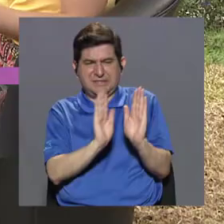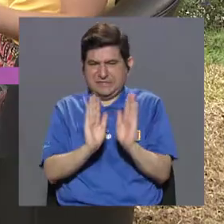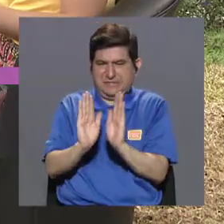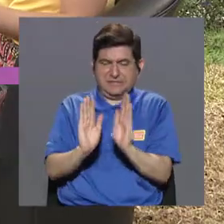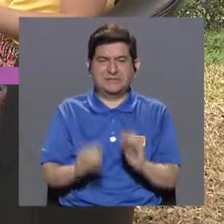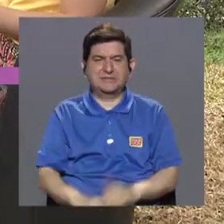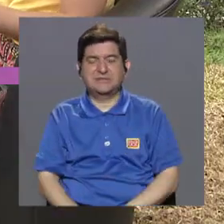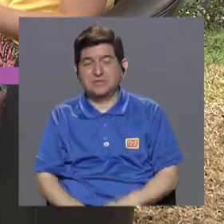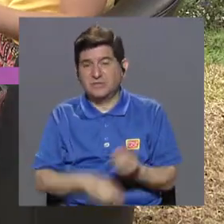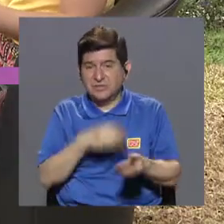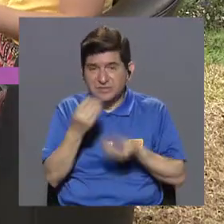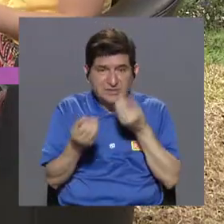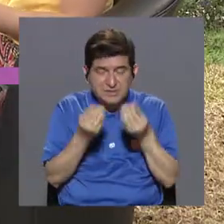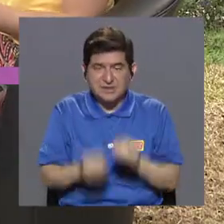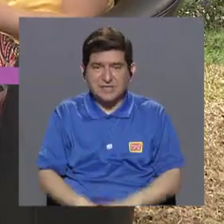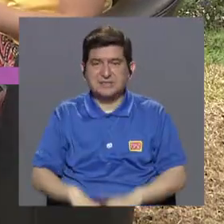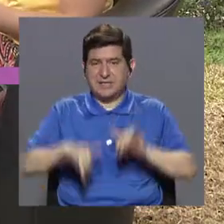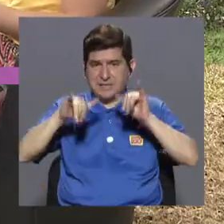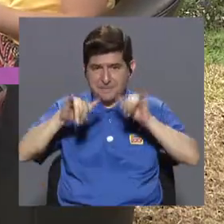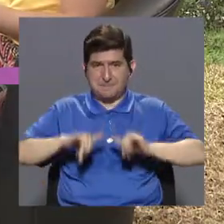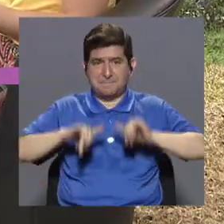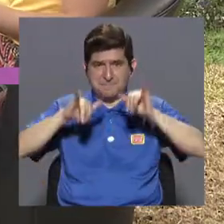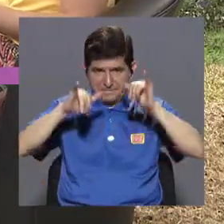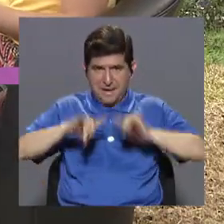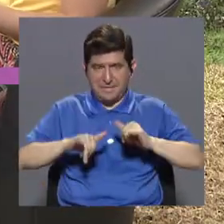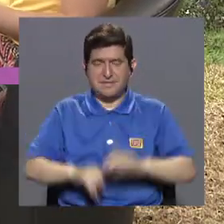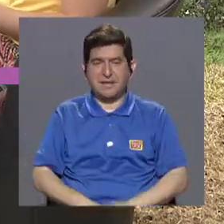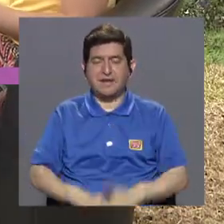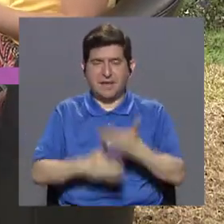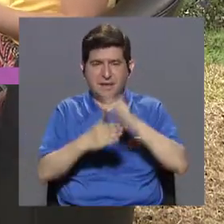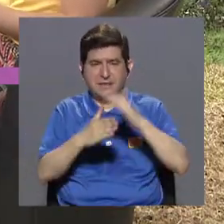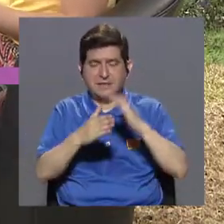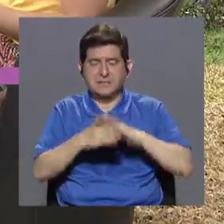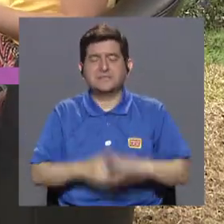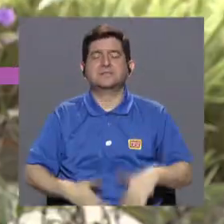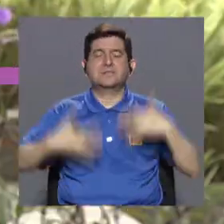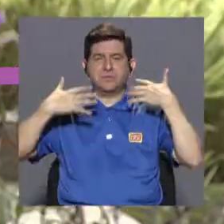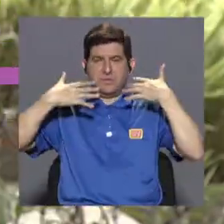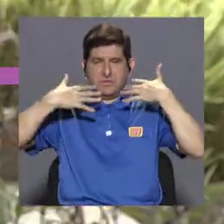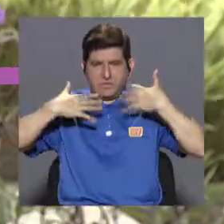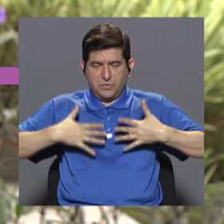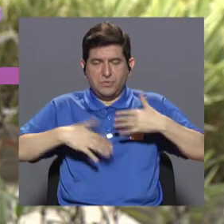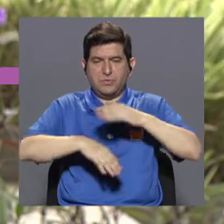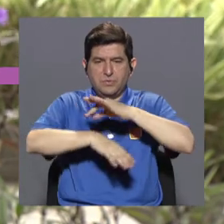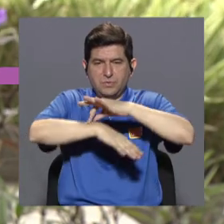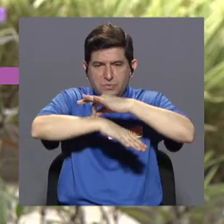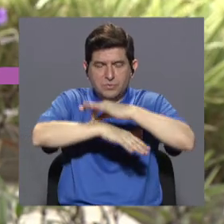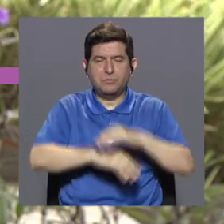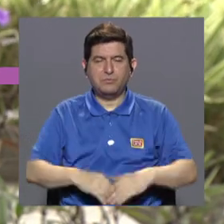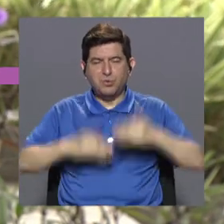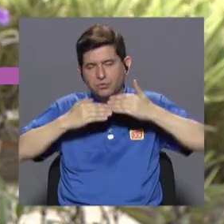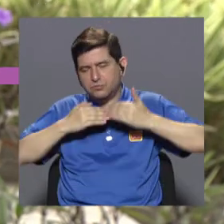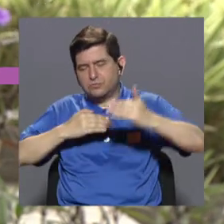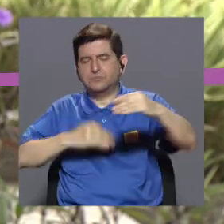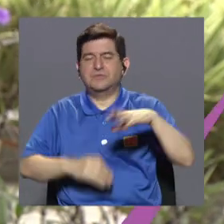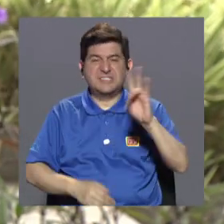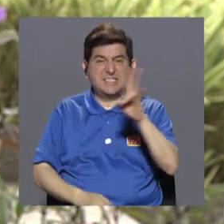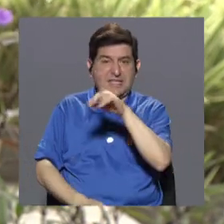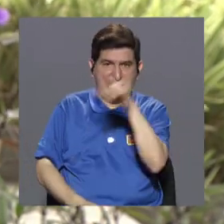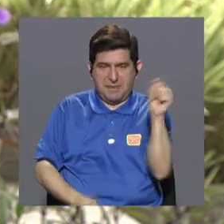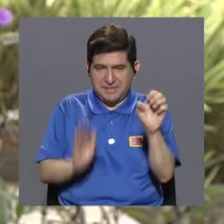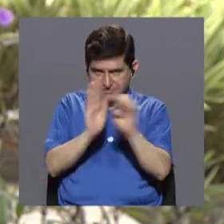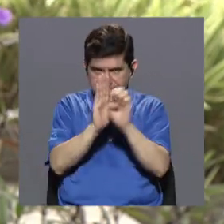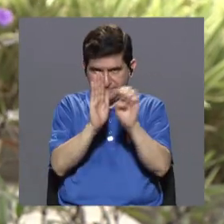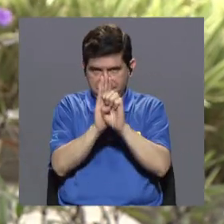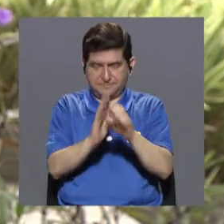repelentes, ¿verdad? Entonces lo que hacen es que se mantienen distribuidos en la piel por un tiempo largo, como